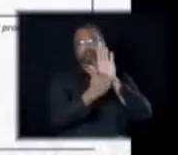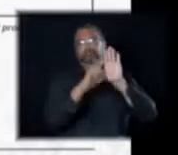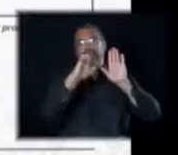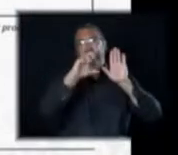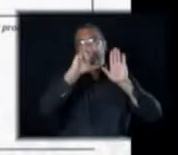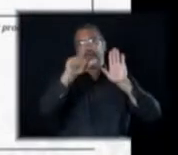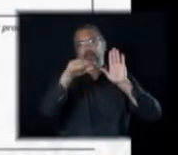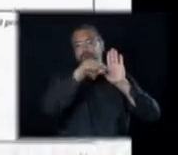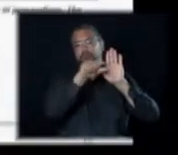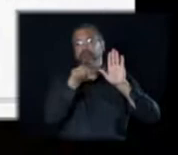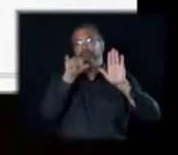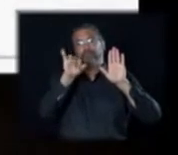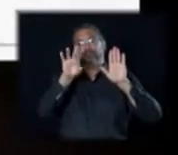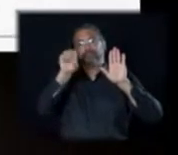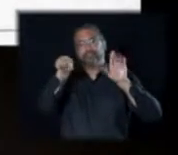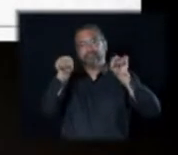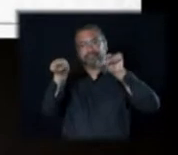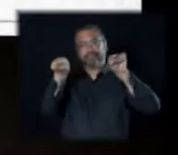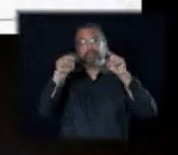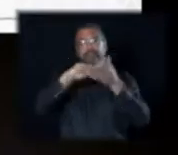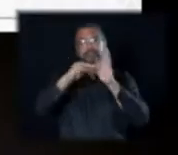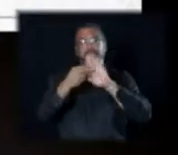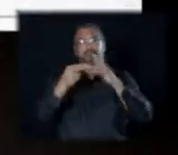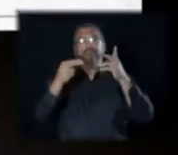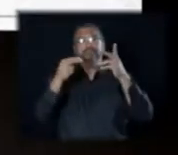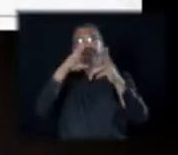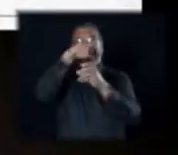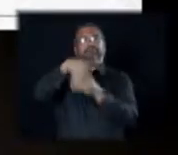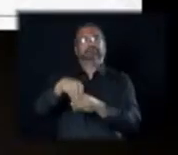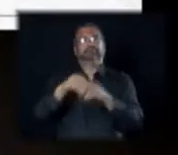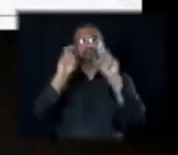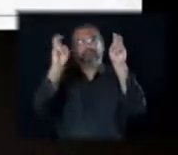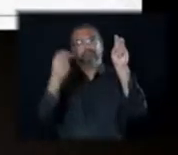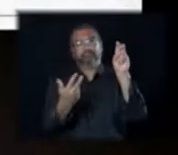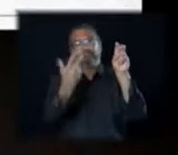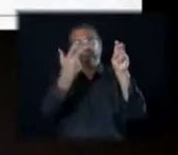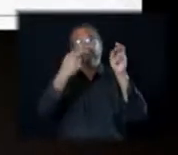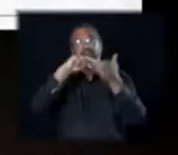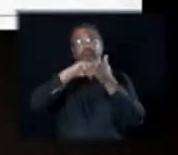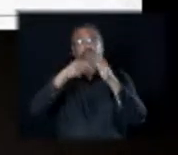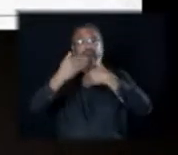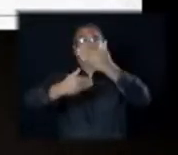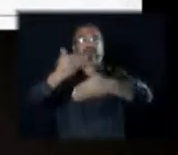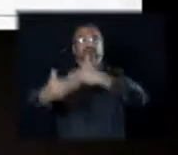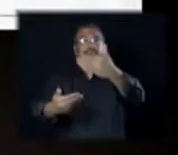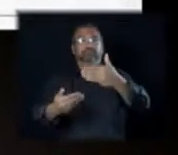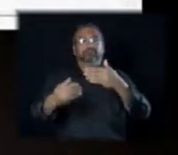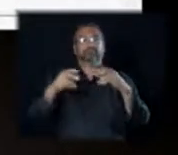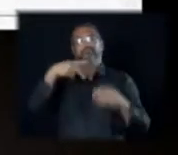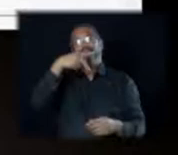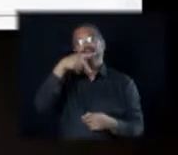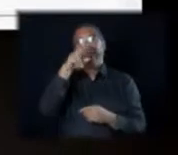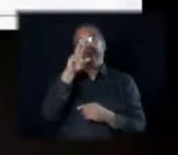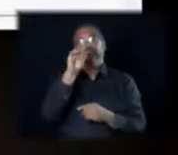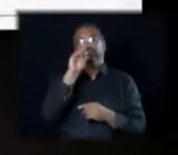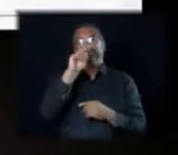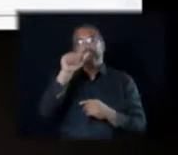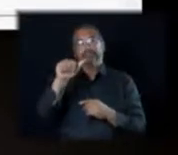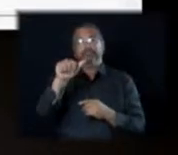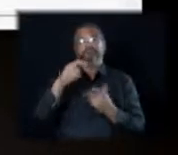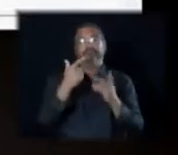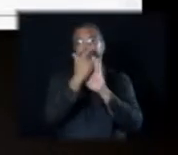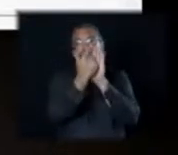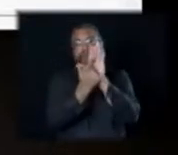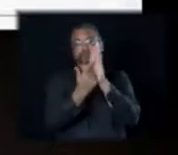a más detalles del ELA y del Departamento del Tesoro, que están manejadas bajo promesa,